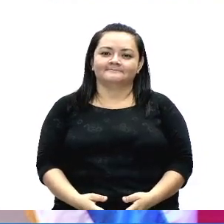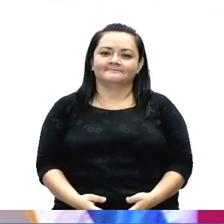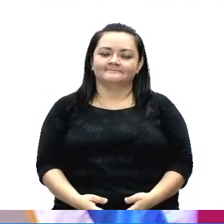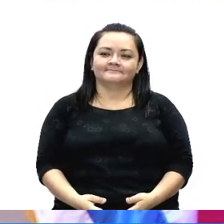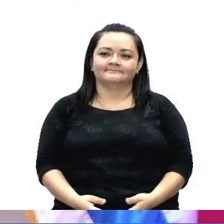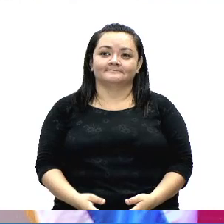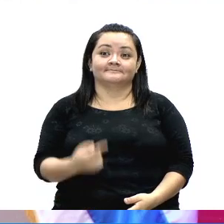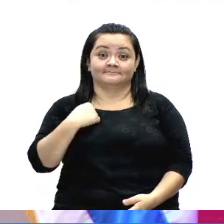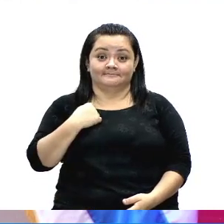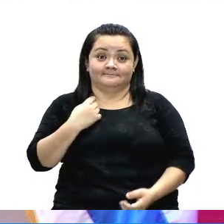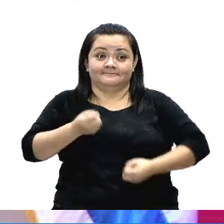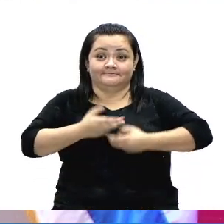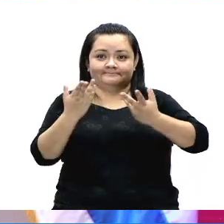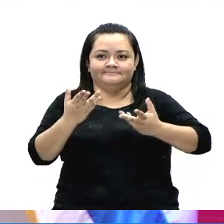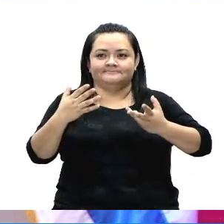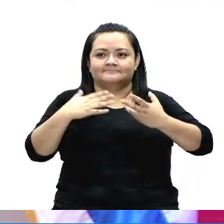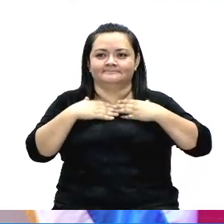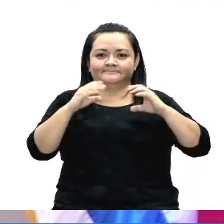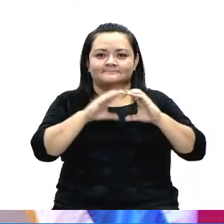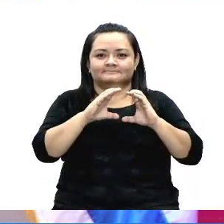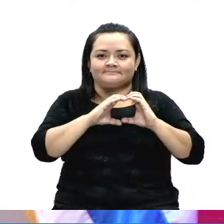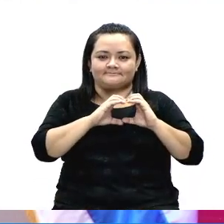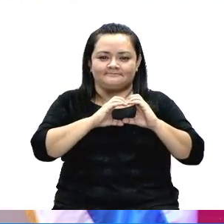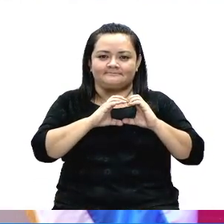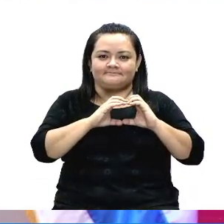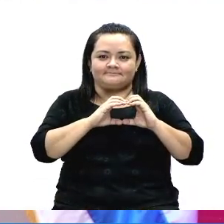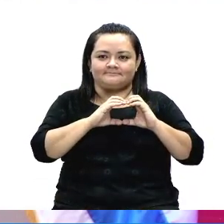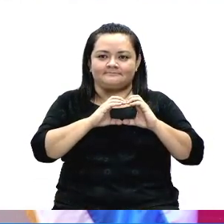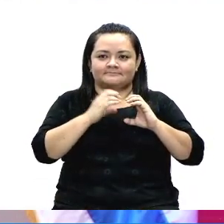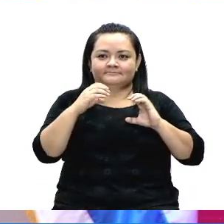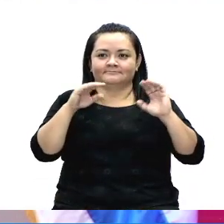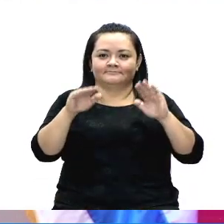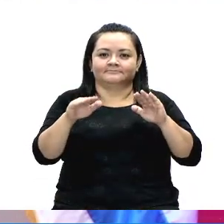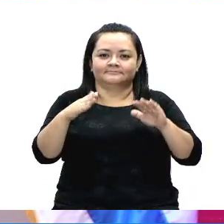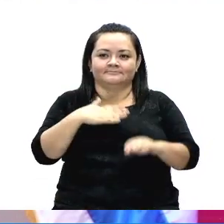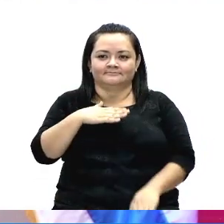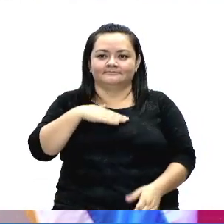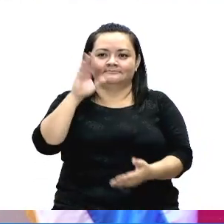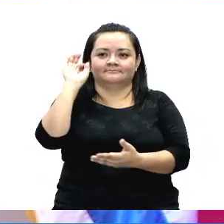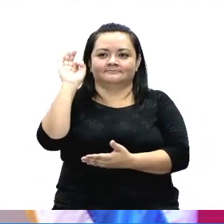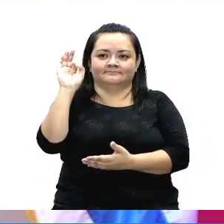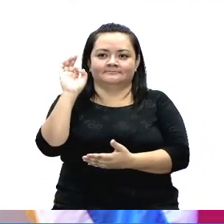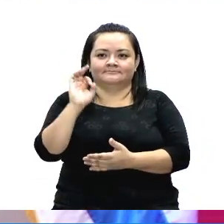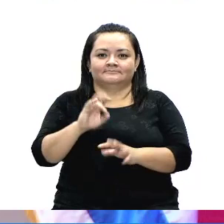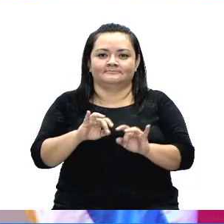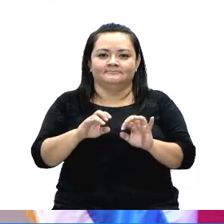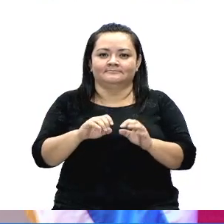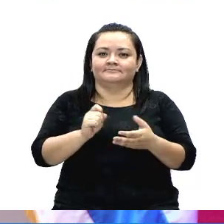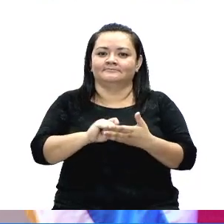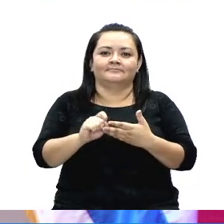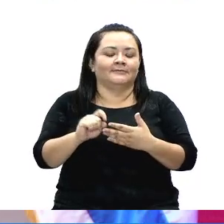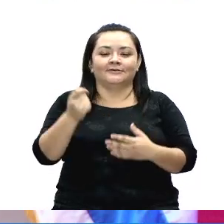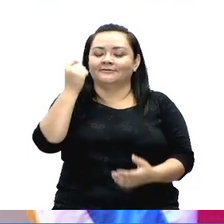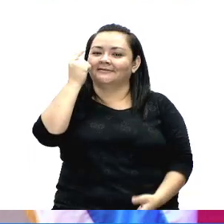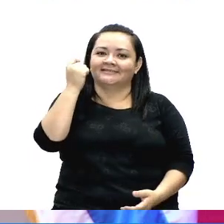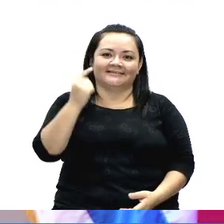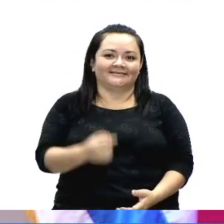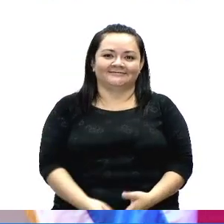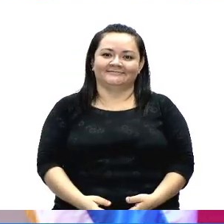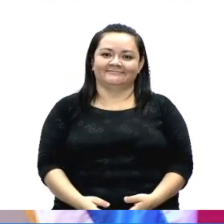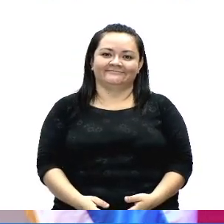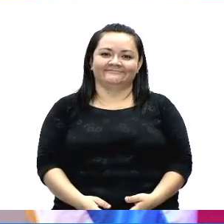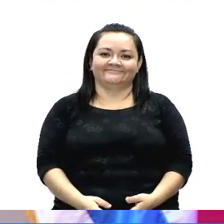si yo le pudiera compartir algo en mi corazón yo gracias a dios traigo mis sermones de hecho a computadora porque si lo escribo no lo entiendo